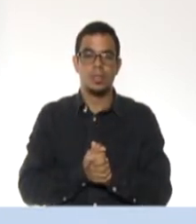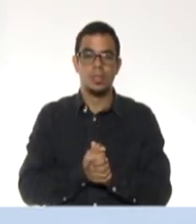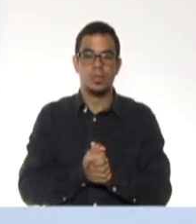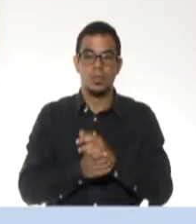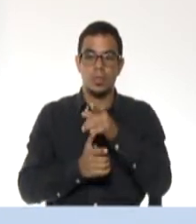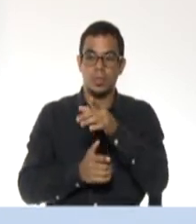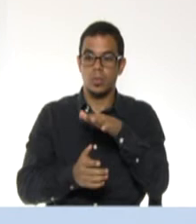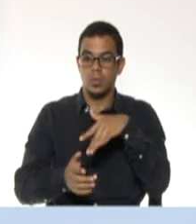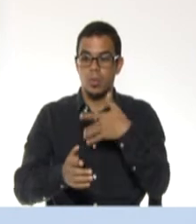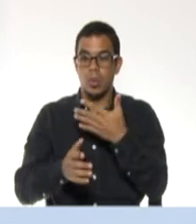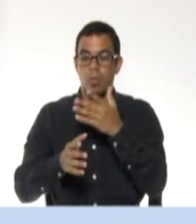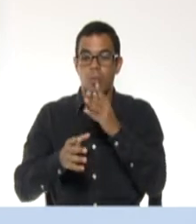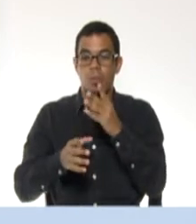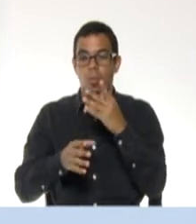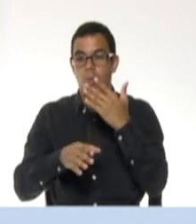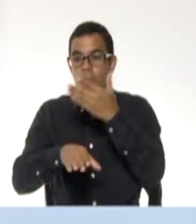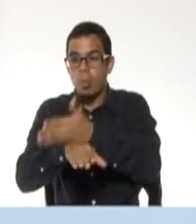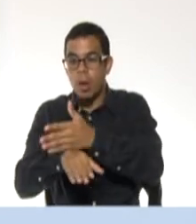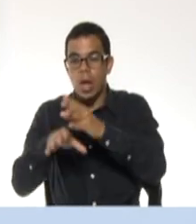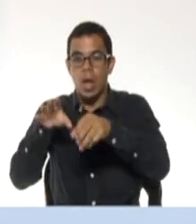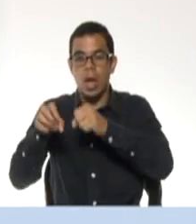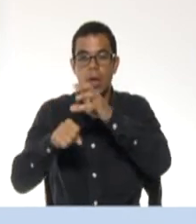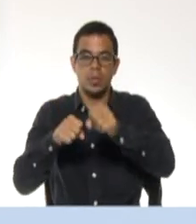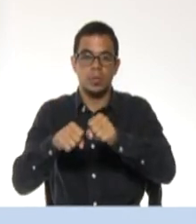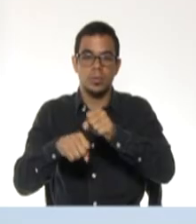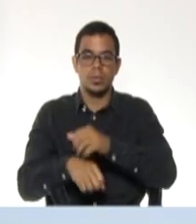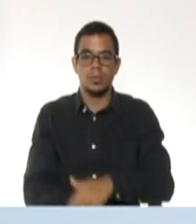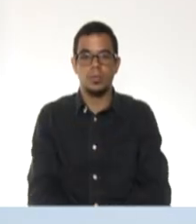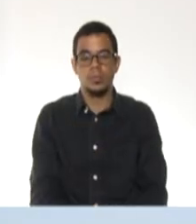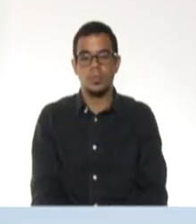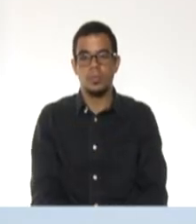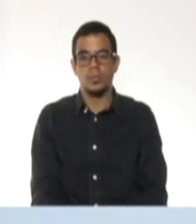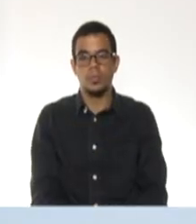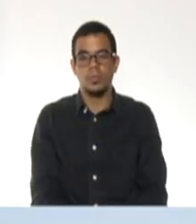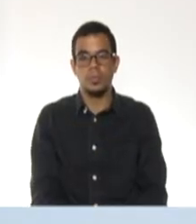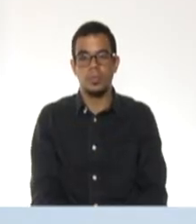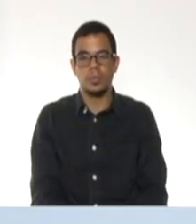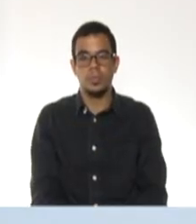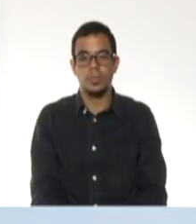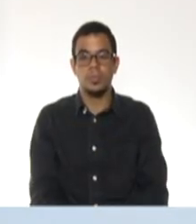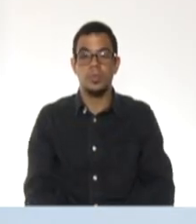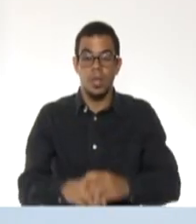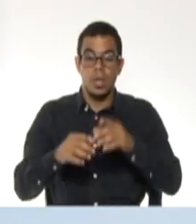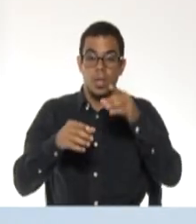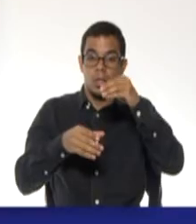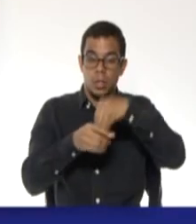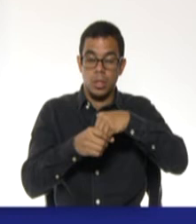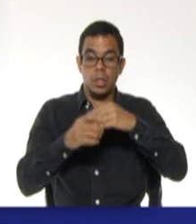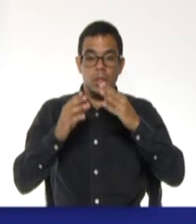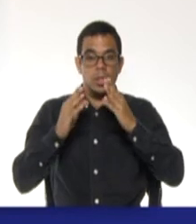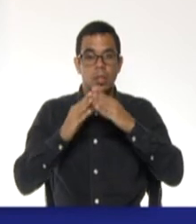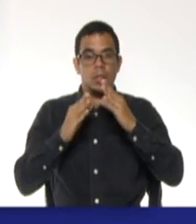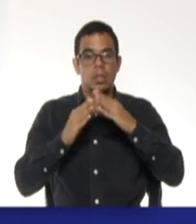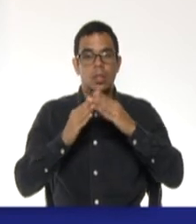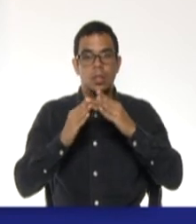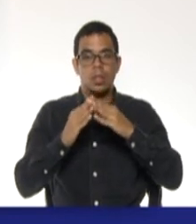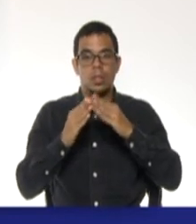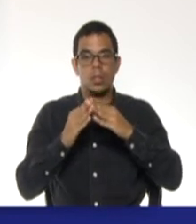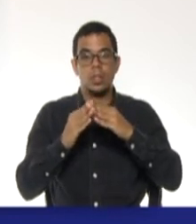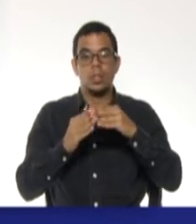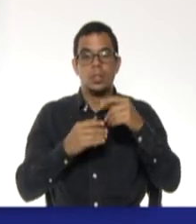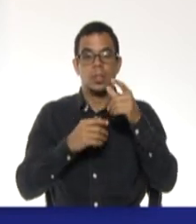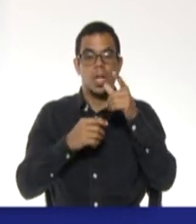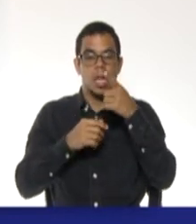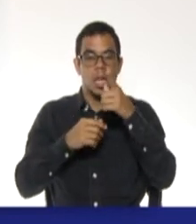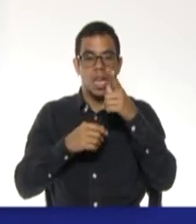realizar una compra. Por otro lado, es fundamental que también desde casa nosotros podamos estimular el